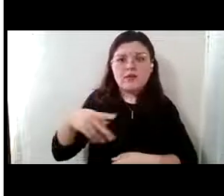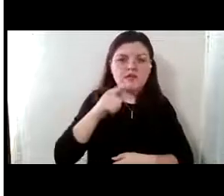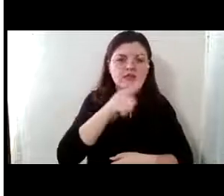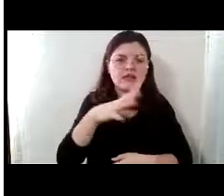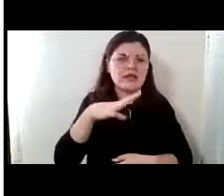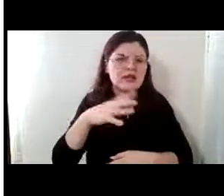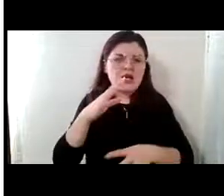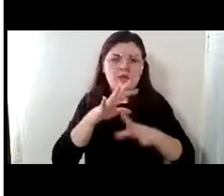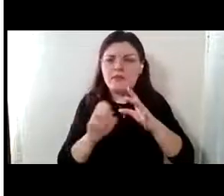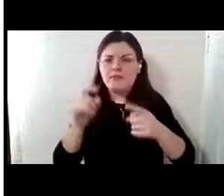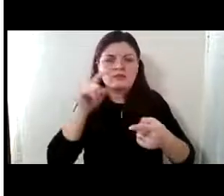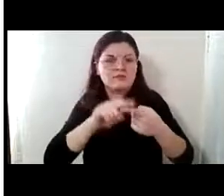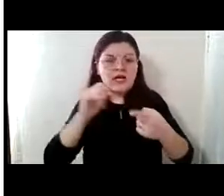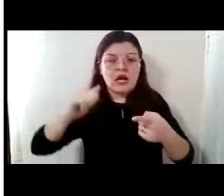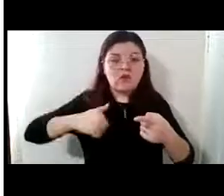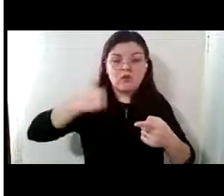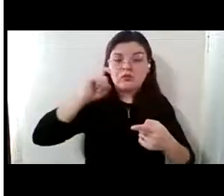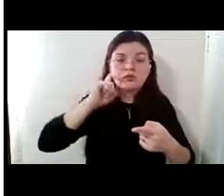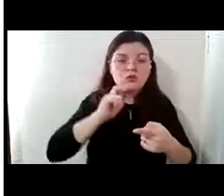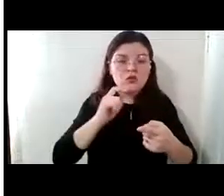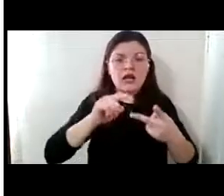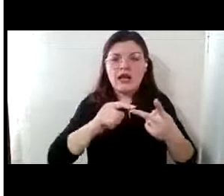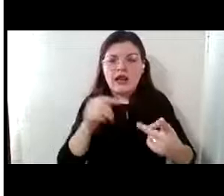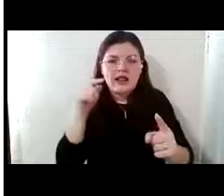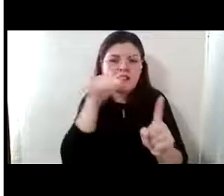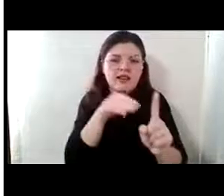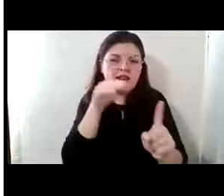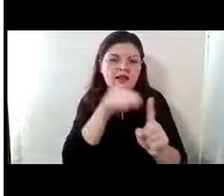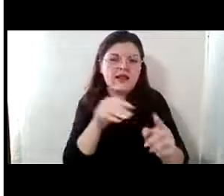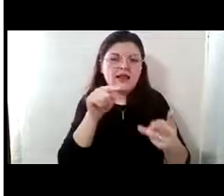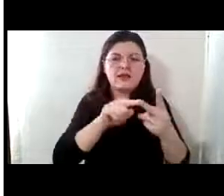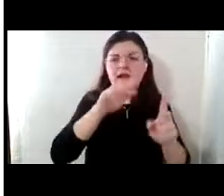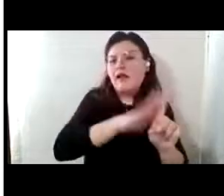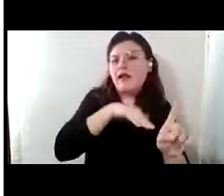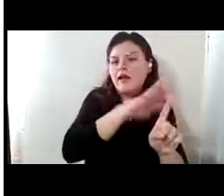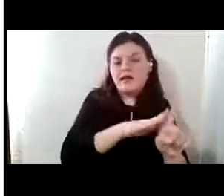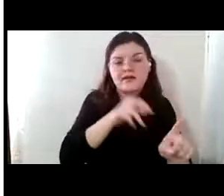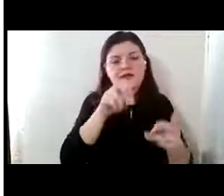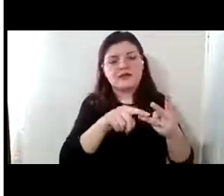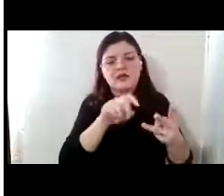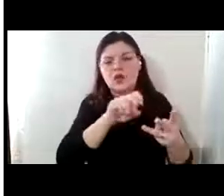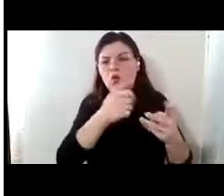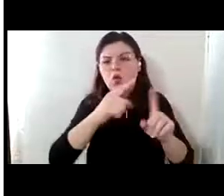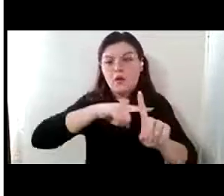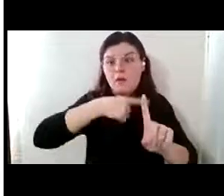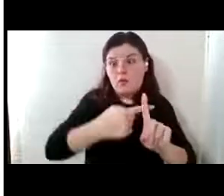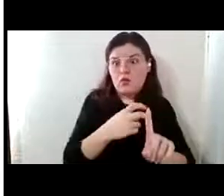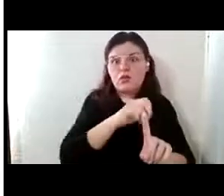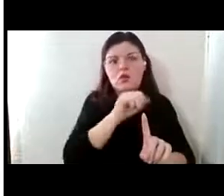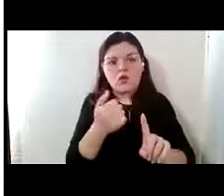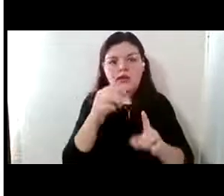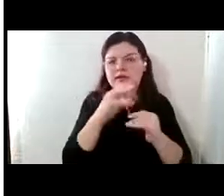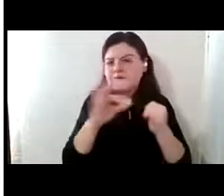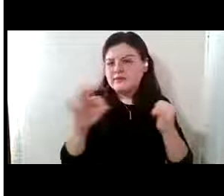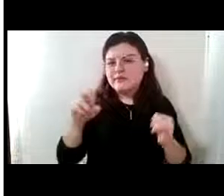especial. Por ejemplo, vemos abuso sexual, acoso sexual, hostigamiento sexual, violación simple y violación equiparada. La